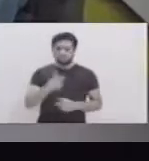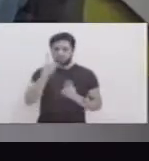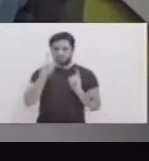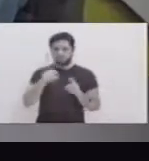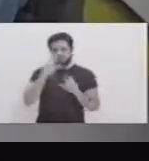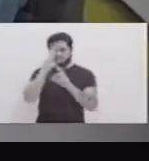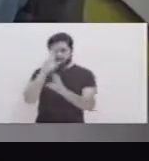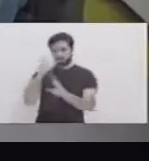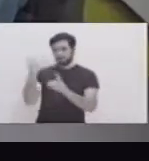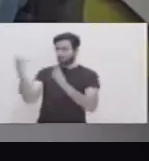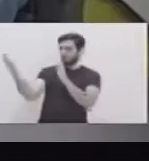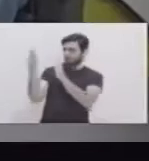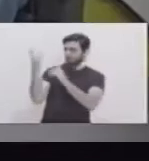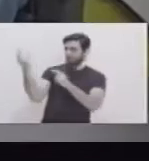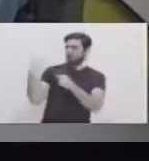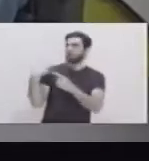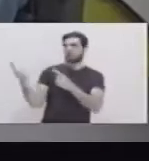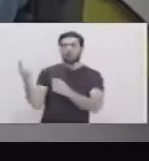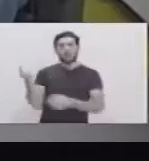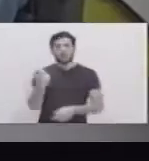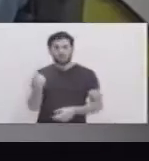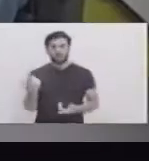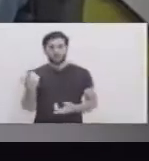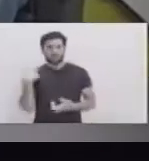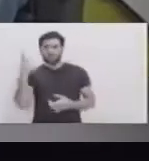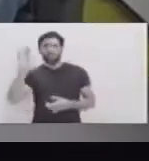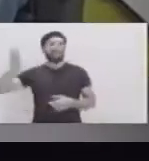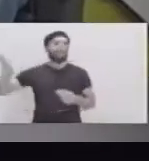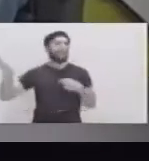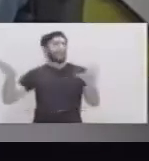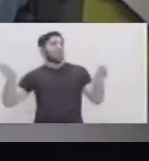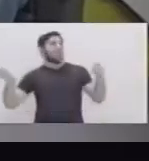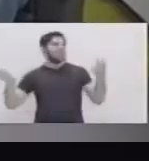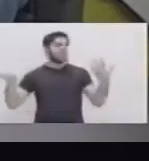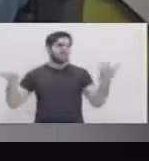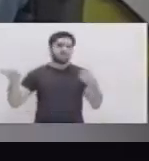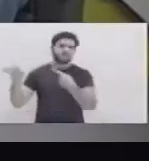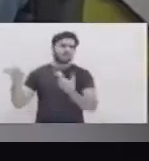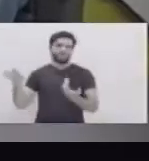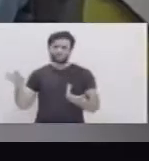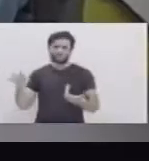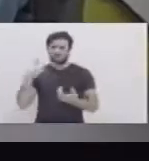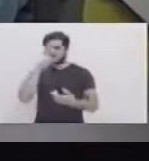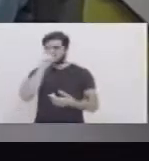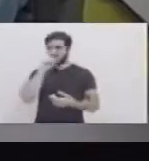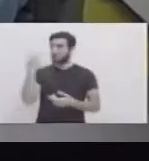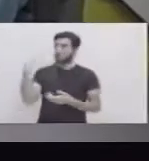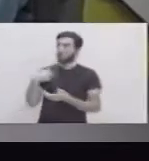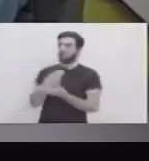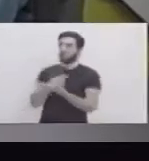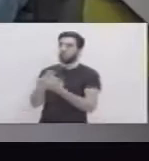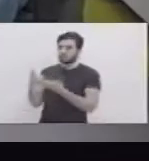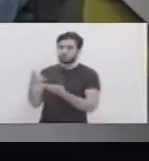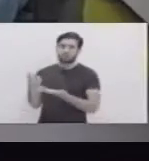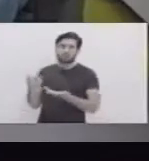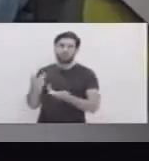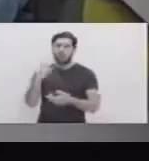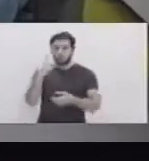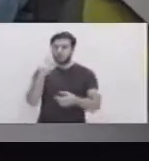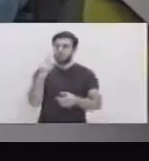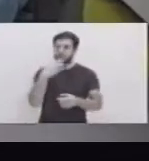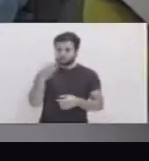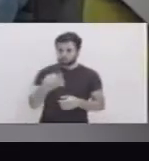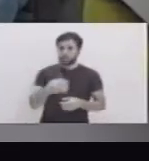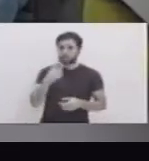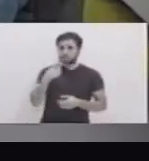persona en vez de ir y hablarlo de frente a ella, ¿verdad? Es uno de los aspectos que puede dañarlo, el no ser sincero. Es